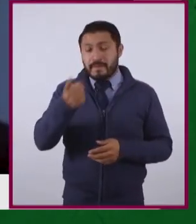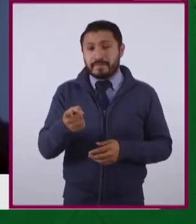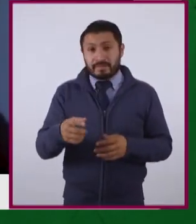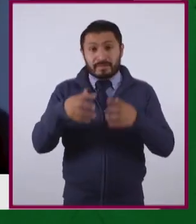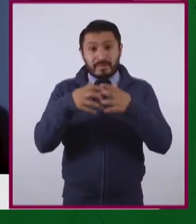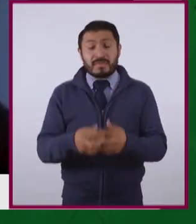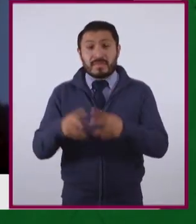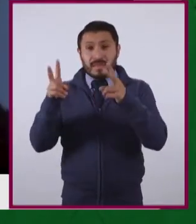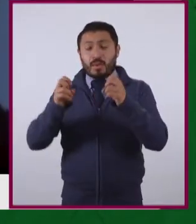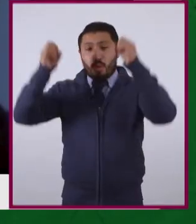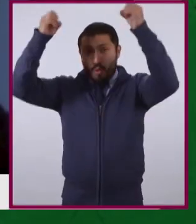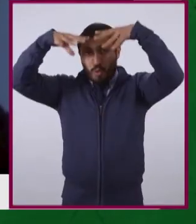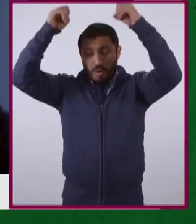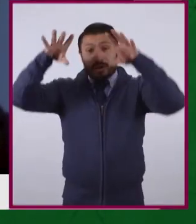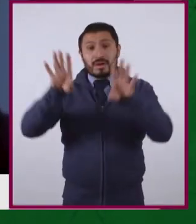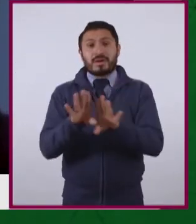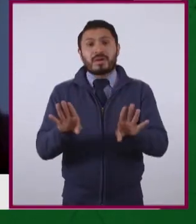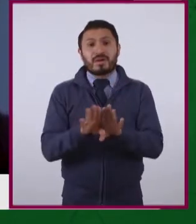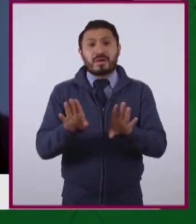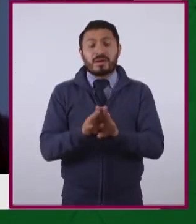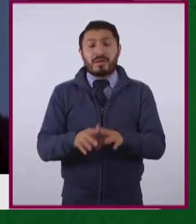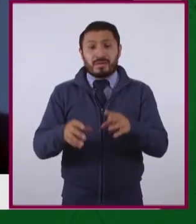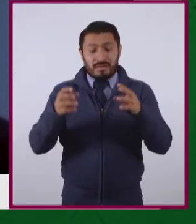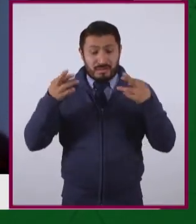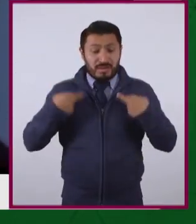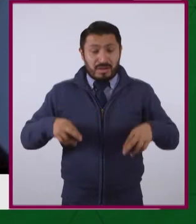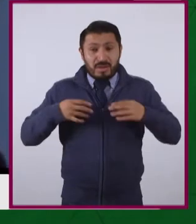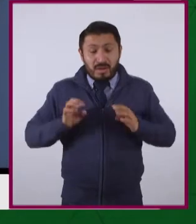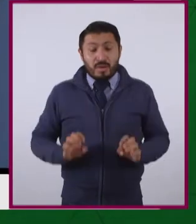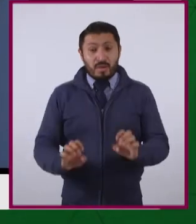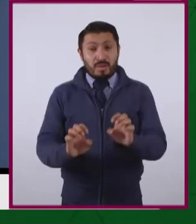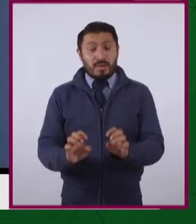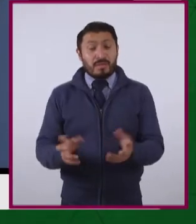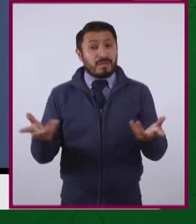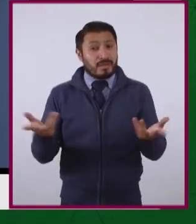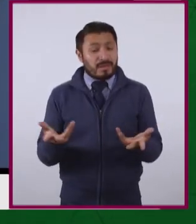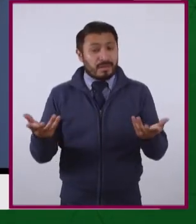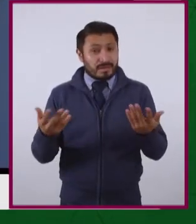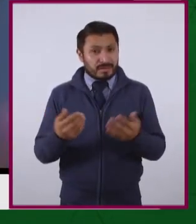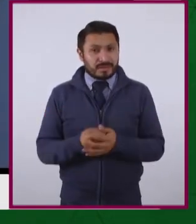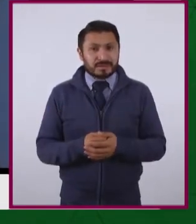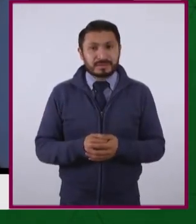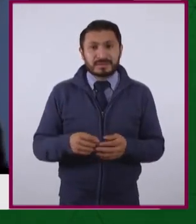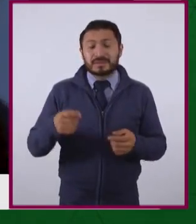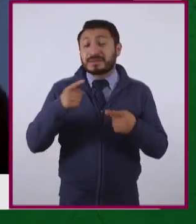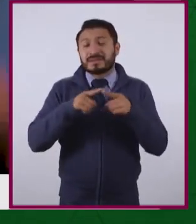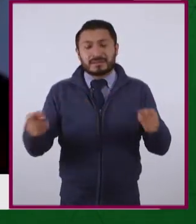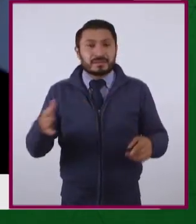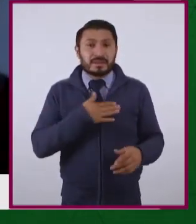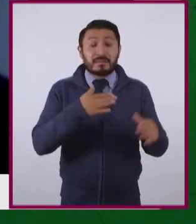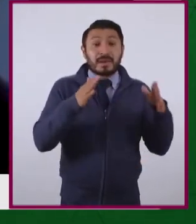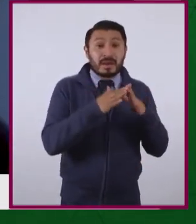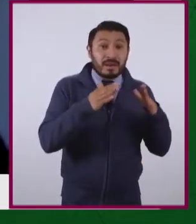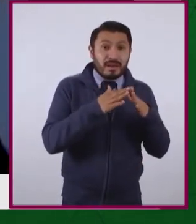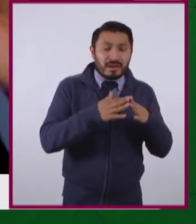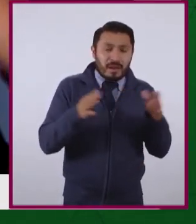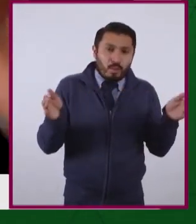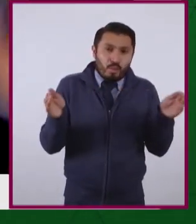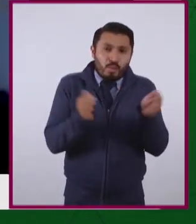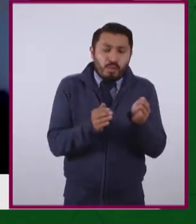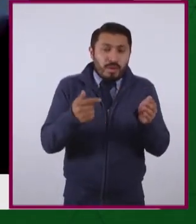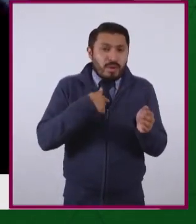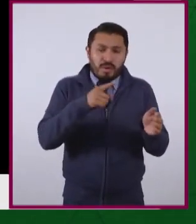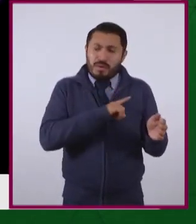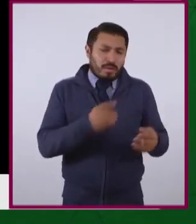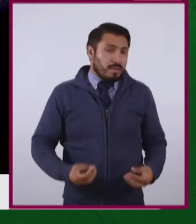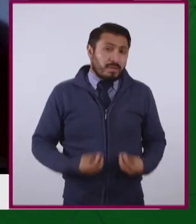sistema de captación de lluvia es como un traje sastre hecho a la medida. No es lo mismo mi casa, que es chiquita, vivo